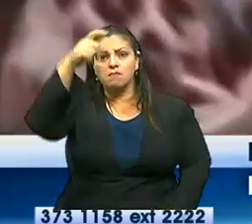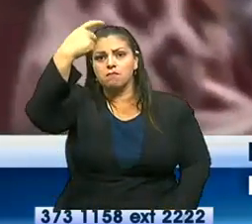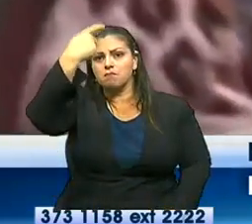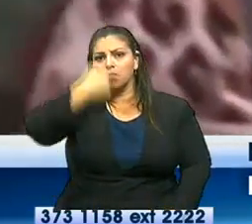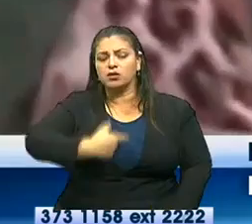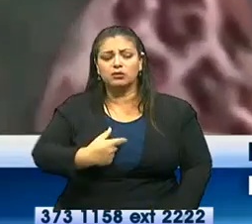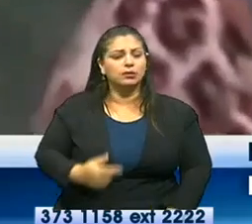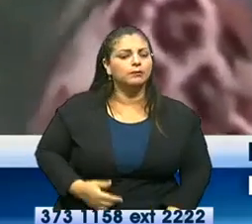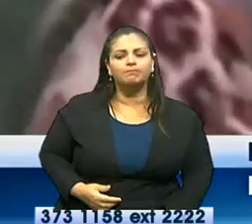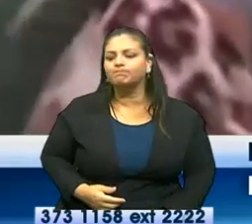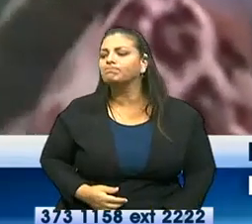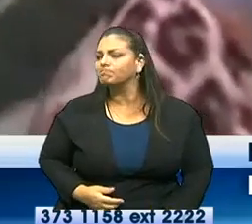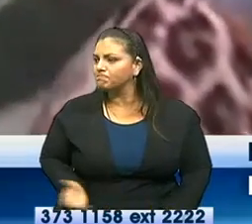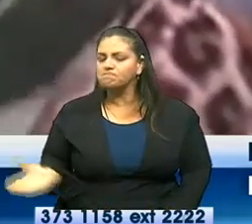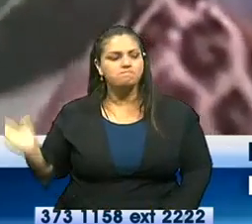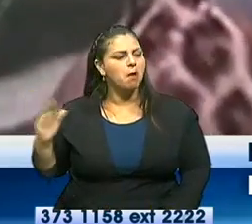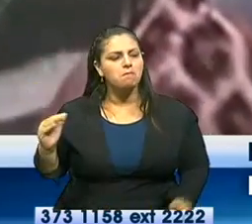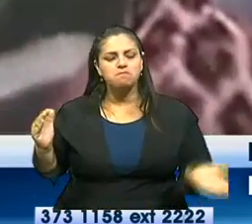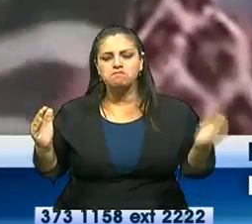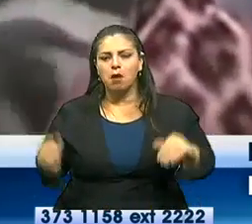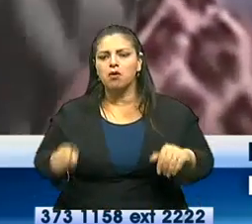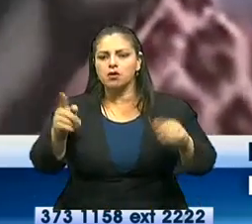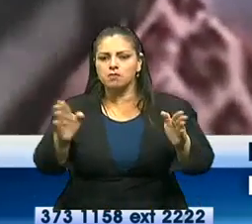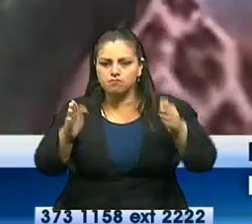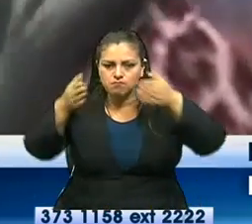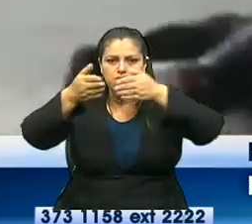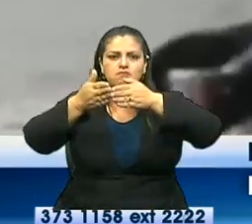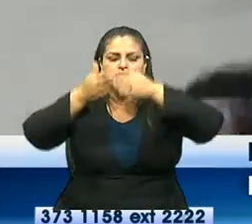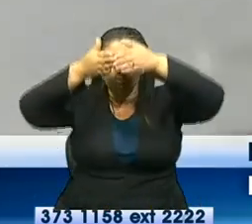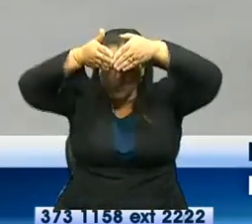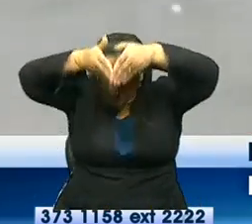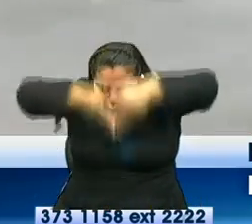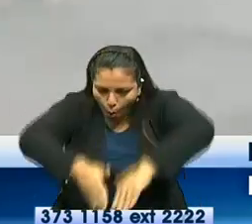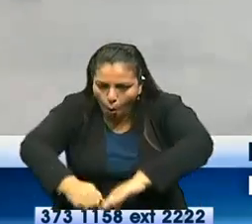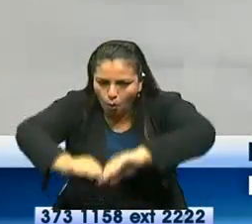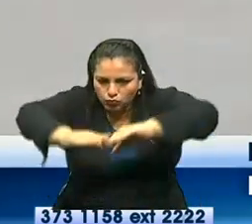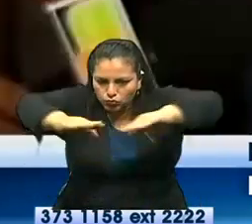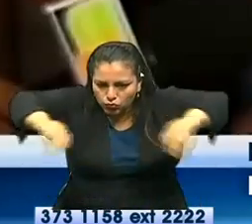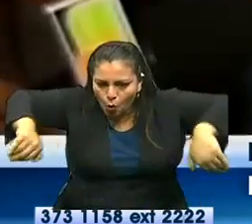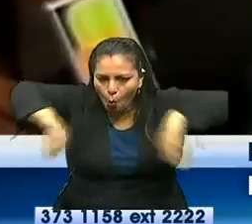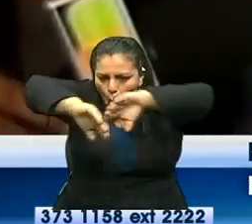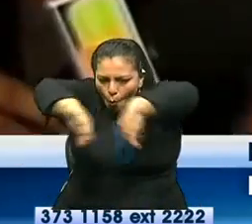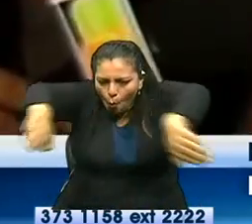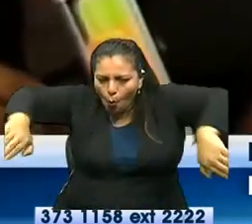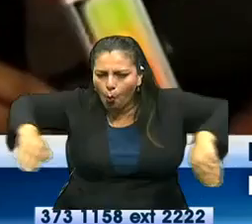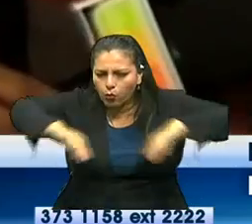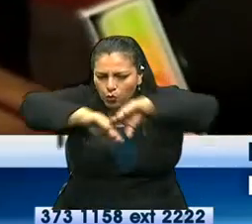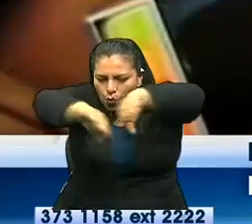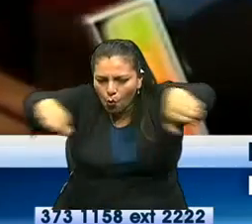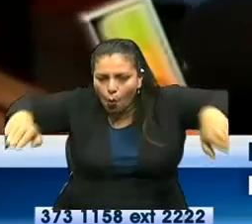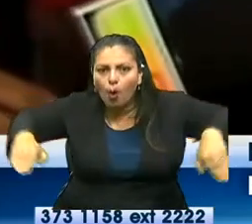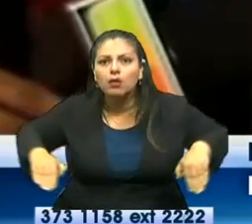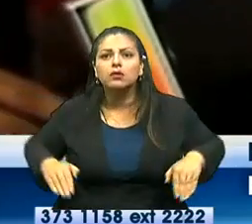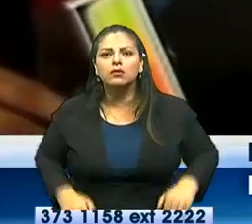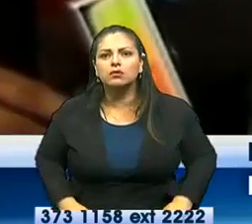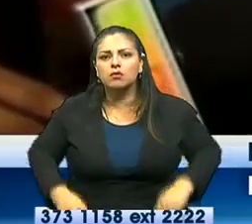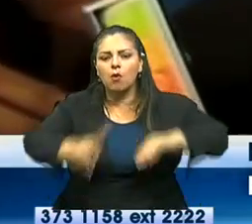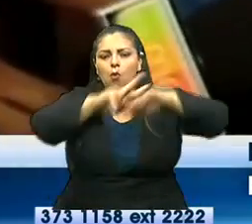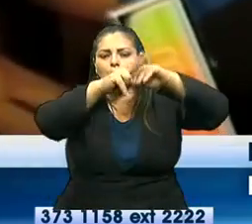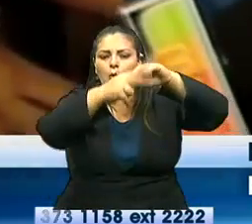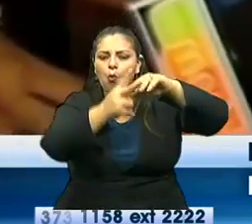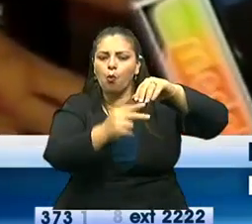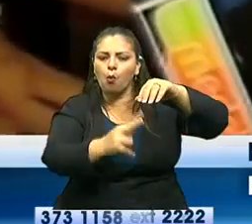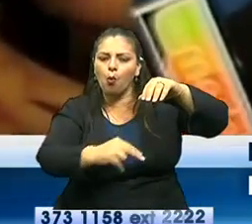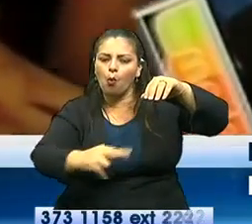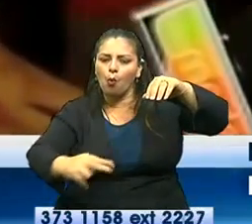carne propia a la emergencia narran de manera desgarradora el peor susto de sus vidas. Ya cuando el barco me absorbió a mí, me intenté